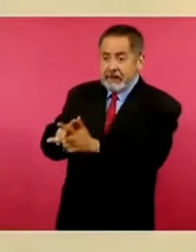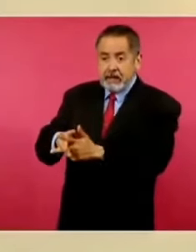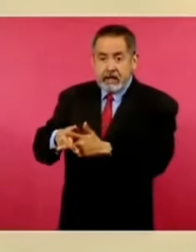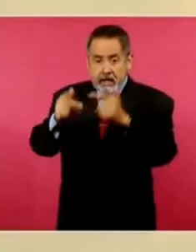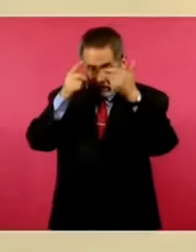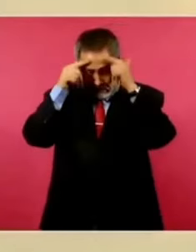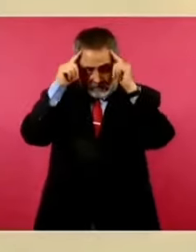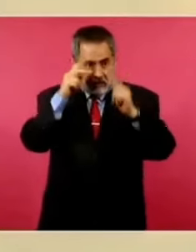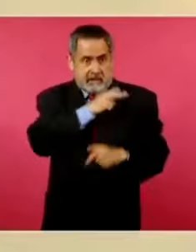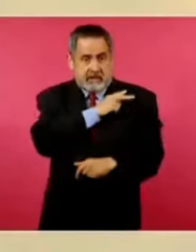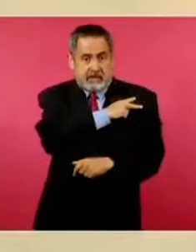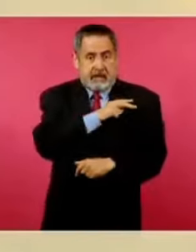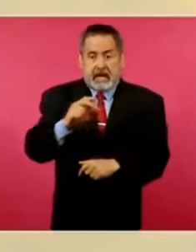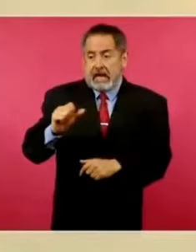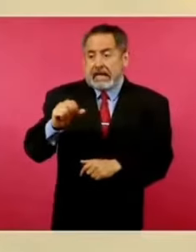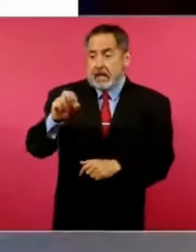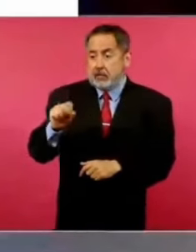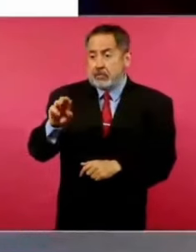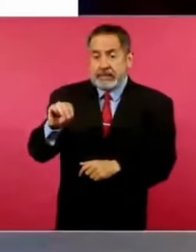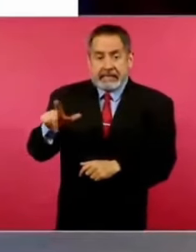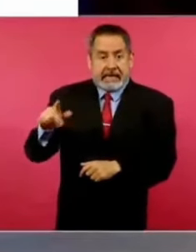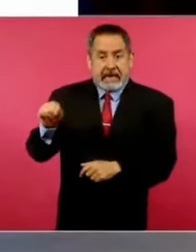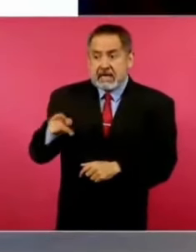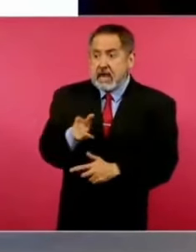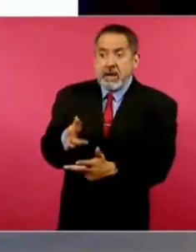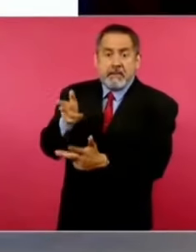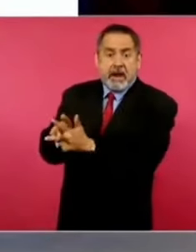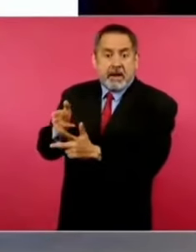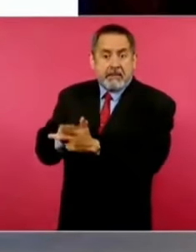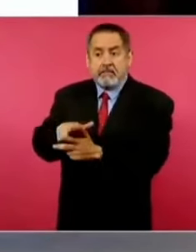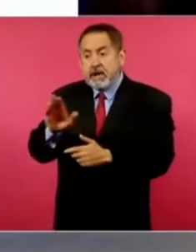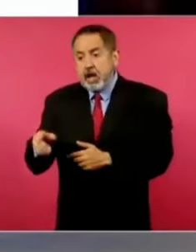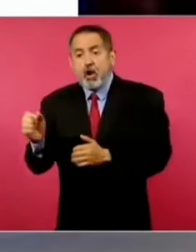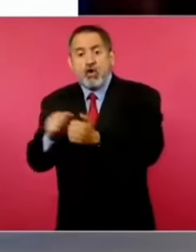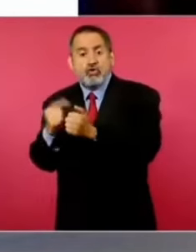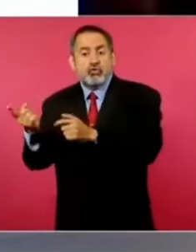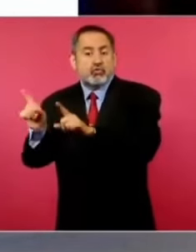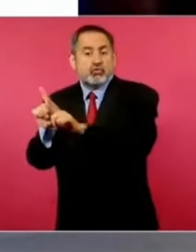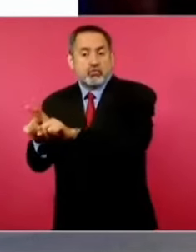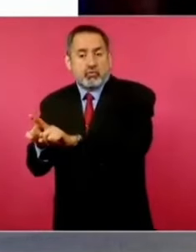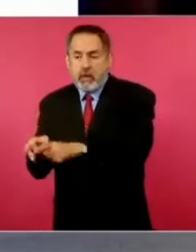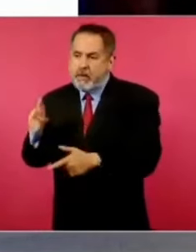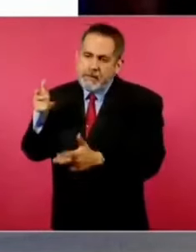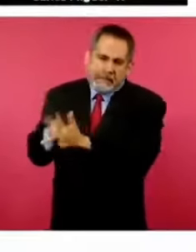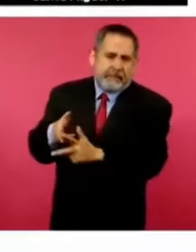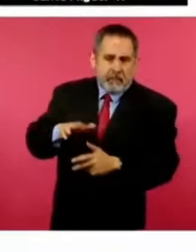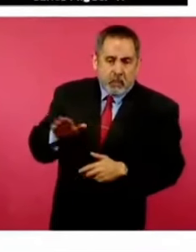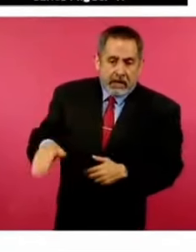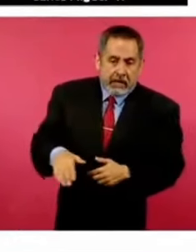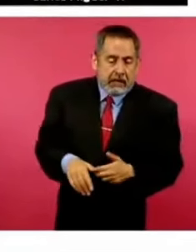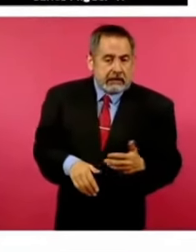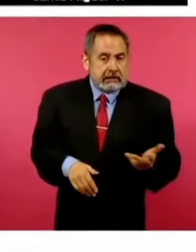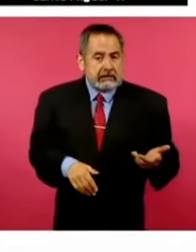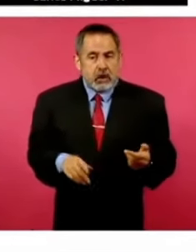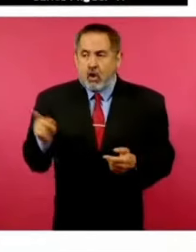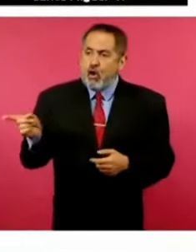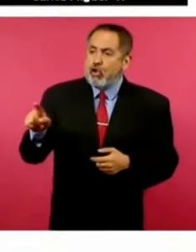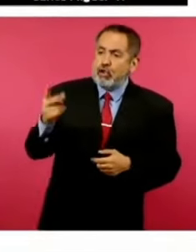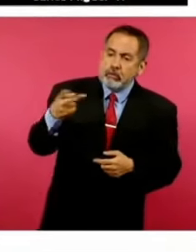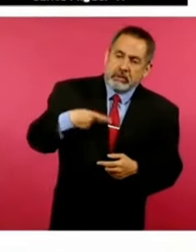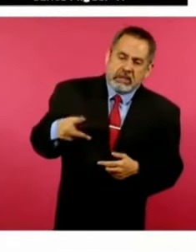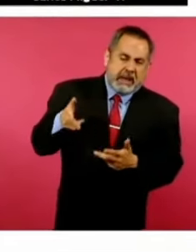Carlos Miguel n y uno de sus escoltas así como el homicidio en grado de tentativa de otras dos